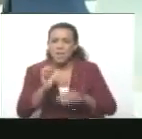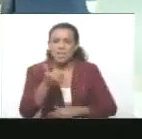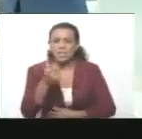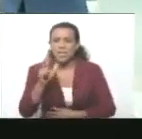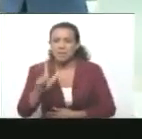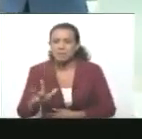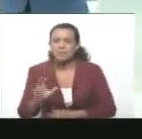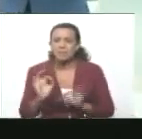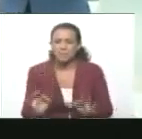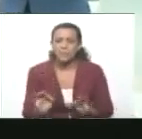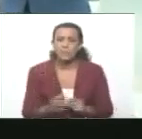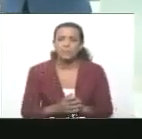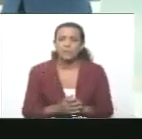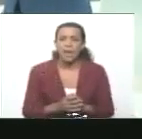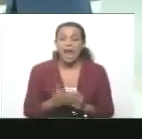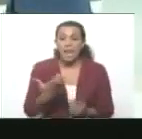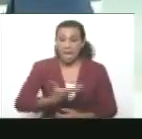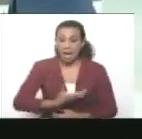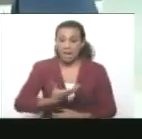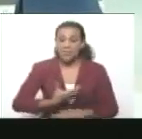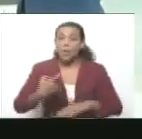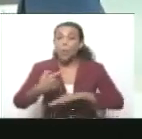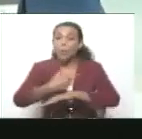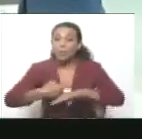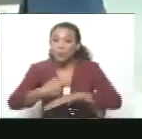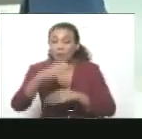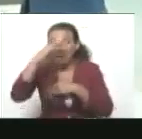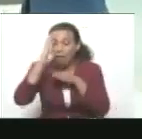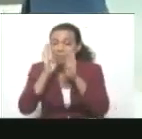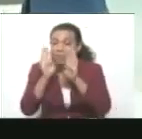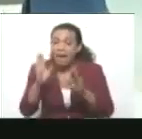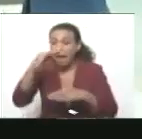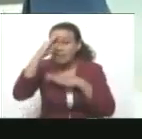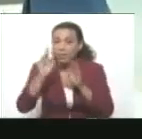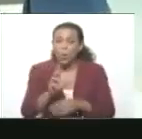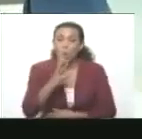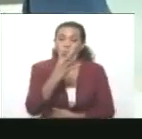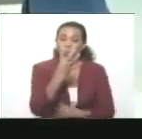1.411.817. Y en el caso de las alcaldías y las gobernaciones, han atendido